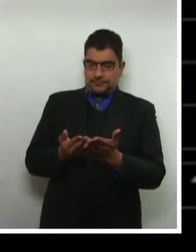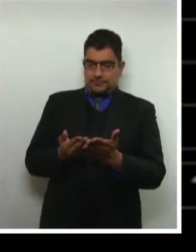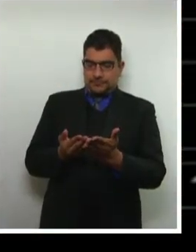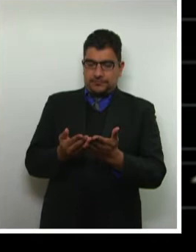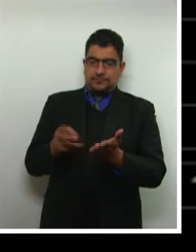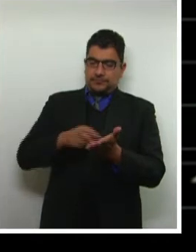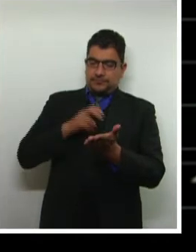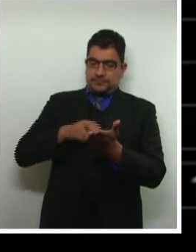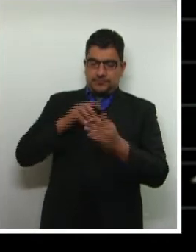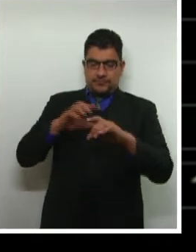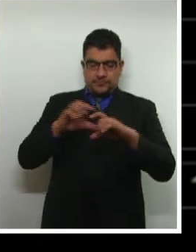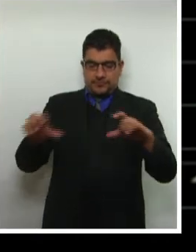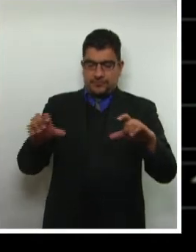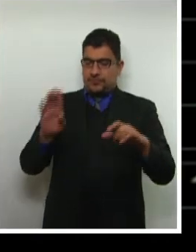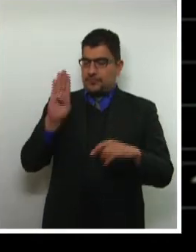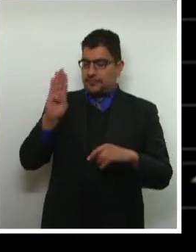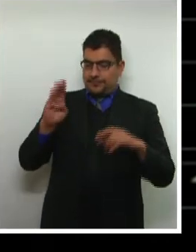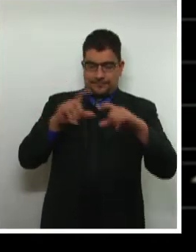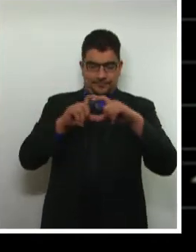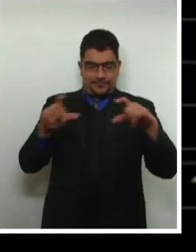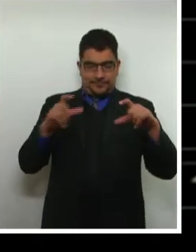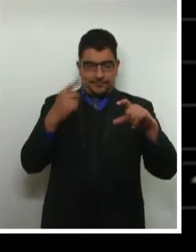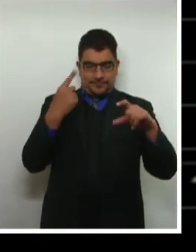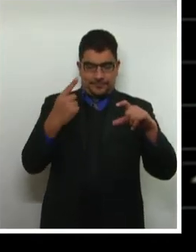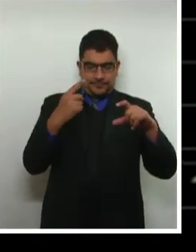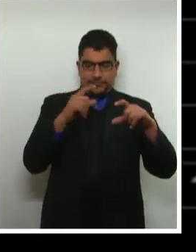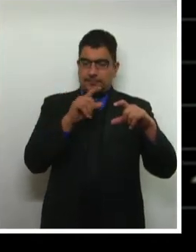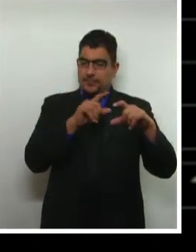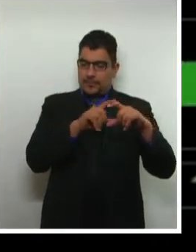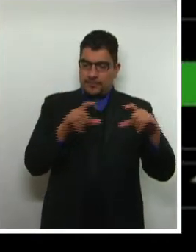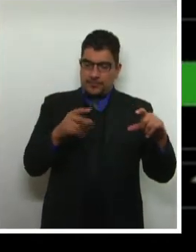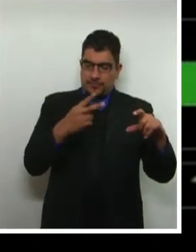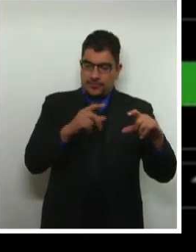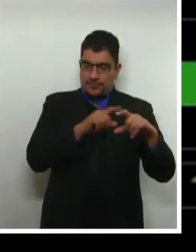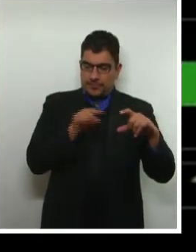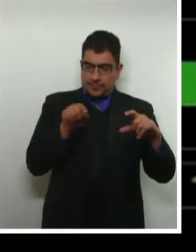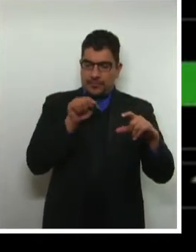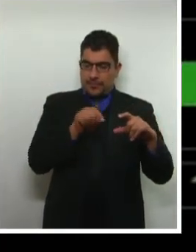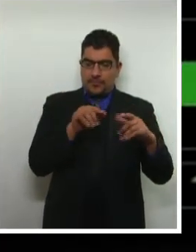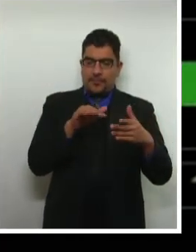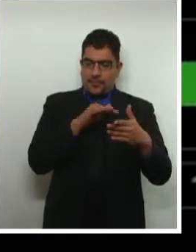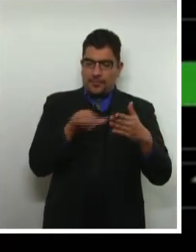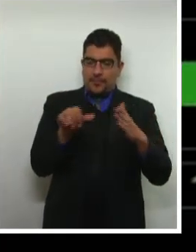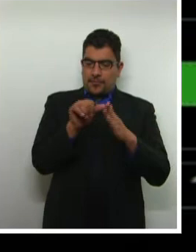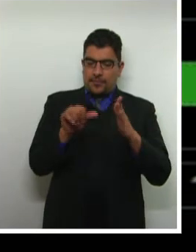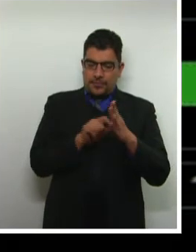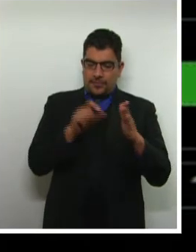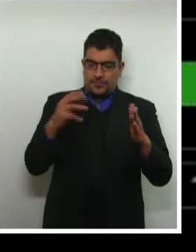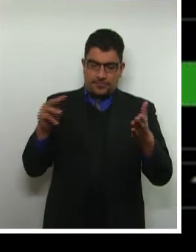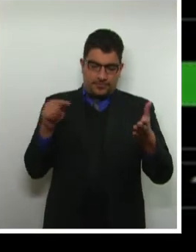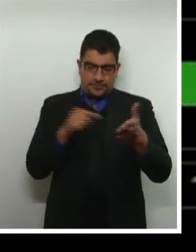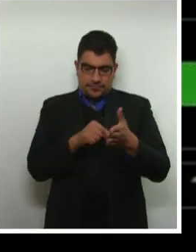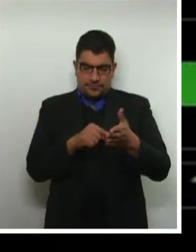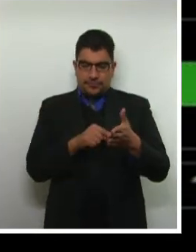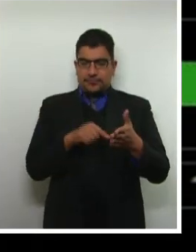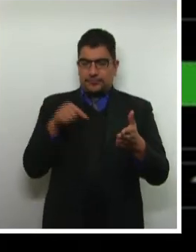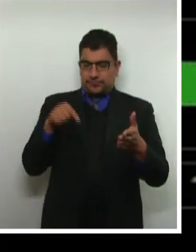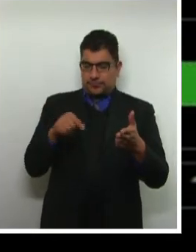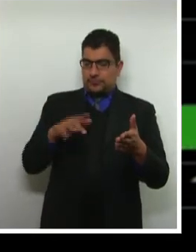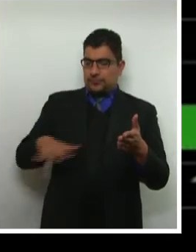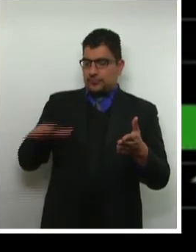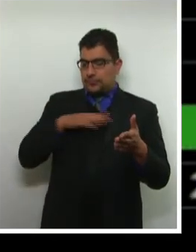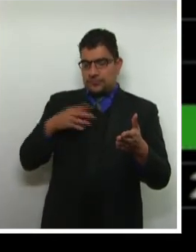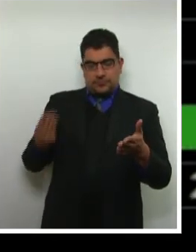la modificación del apartado B, numeral 1, párrafo segundo de este artículo 23. Esta consideración del